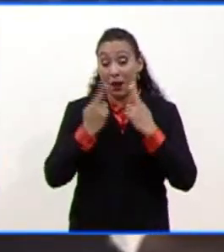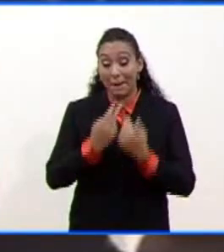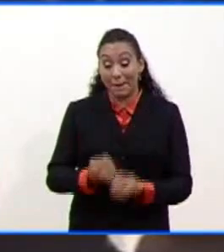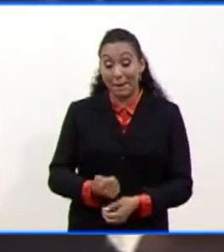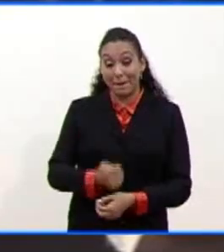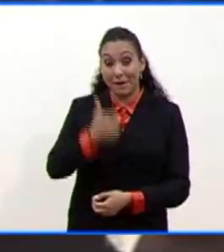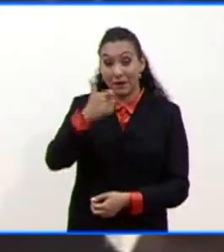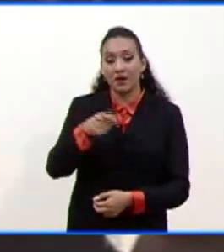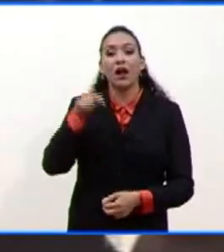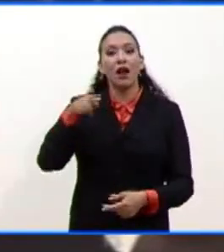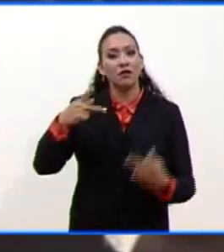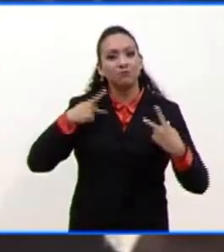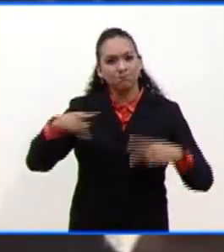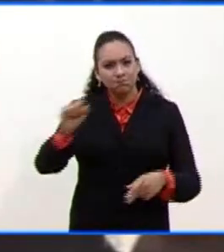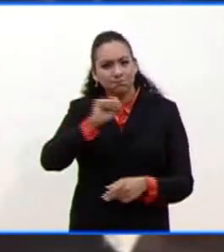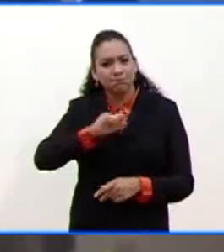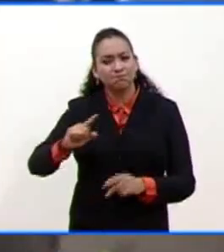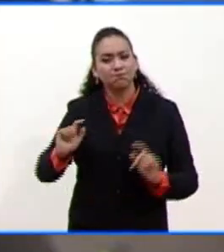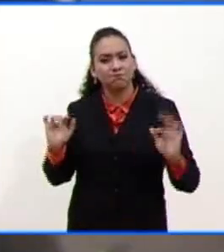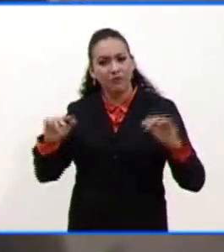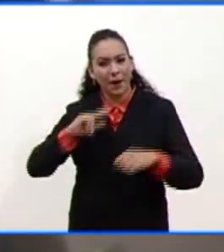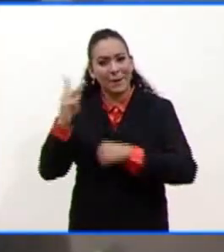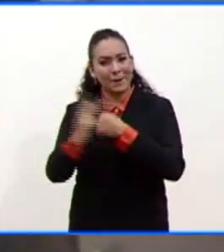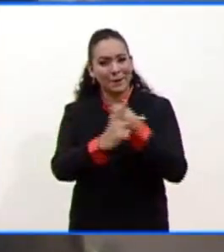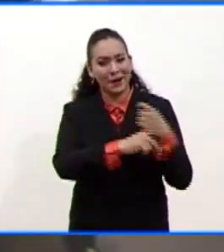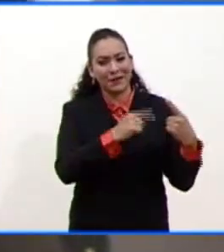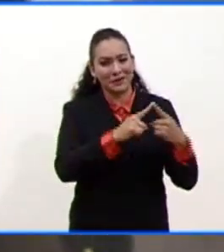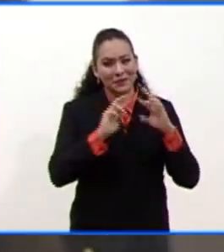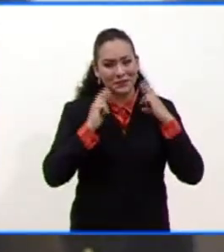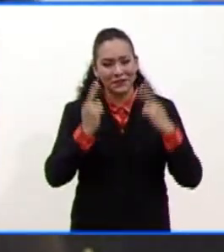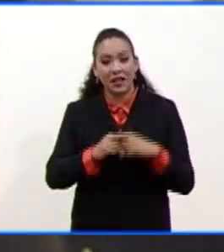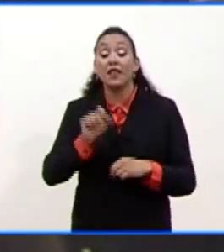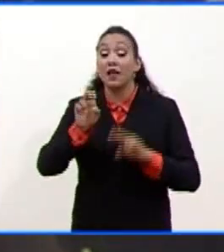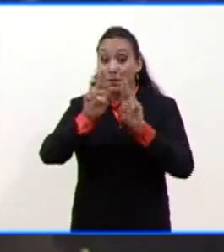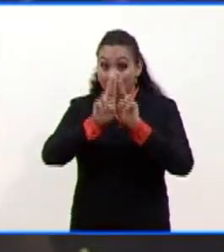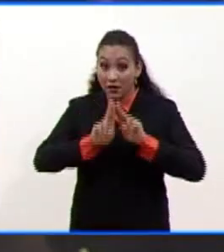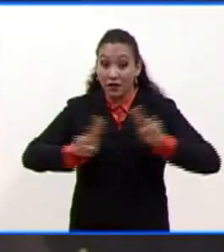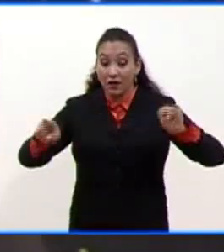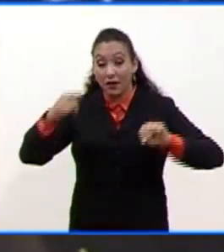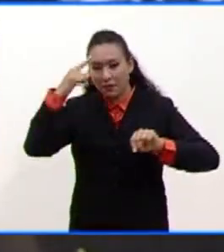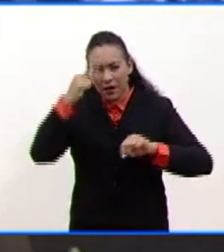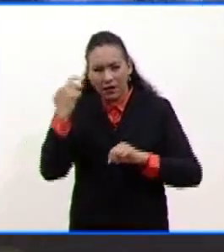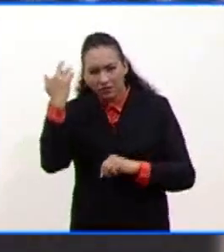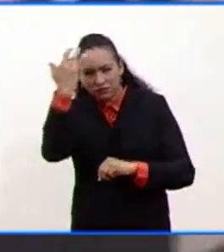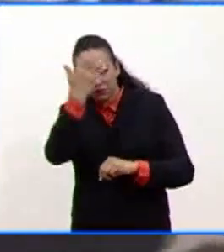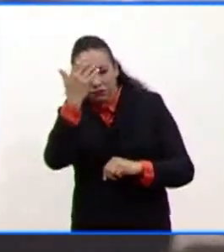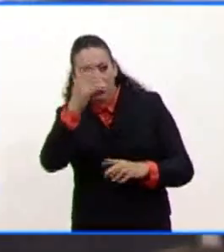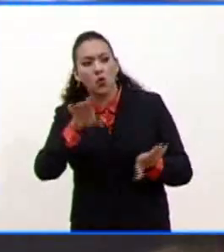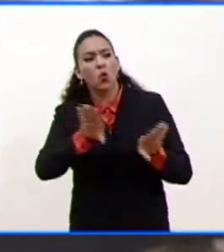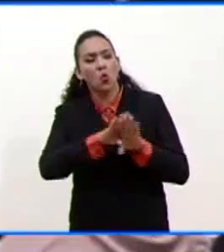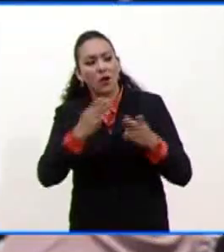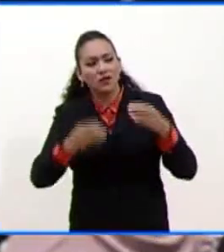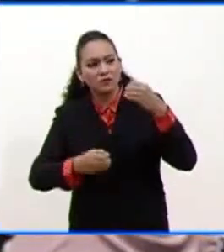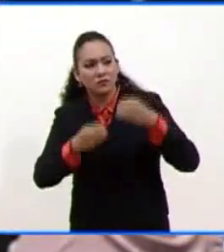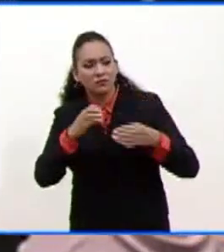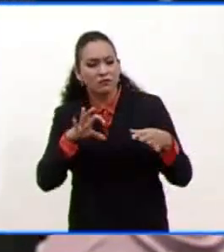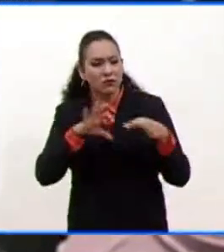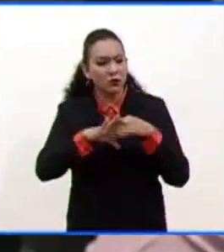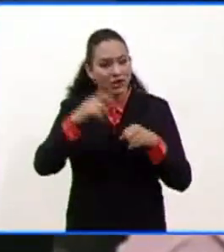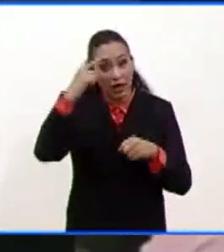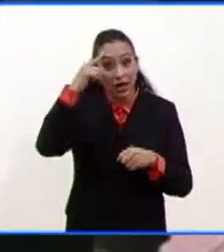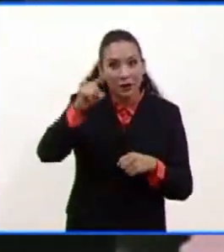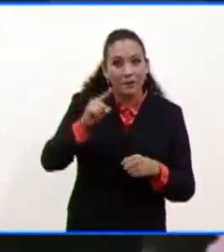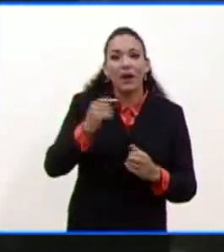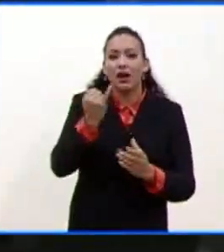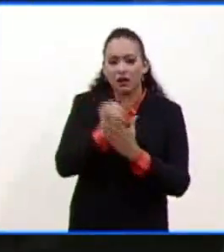la participación de especialistas de diversos países de la región, así como de Naciones Unidas, para analizar las técnicas jurídicas en la integración